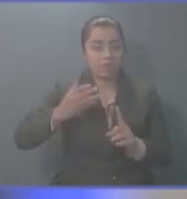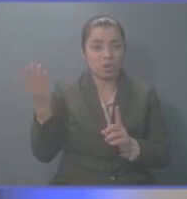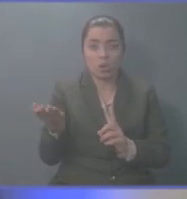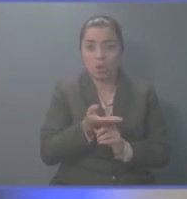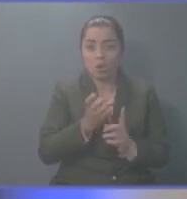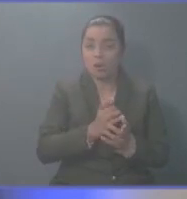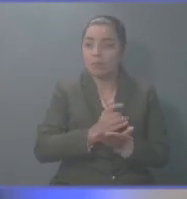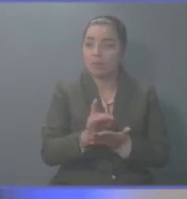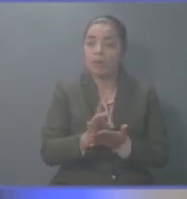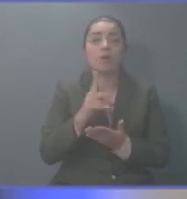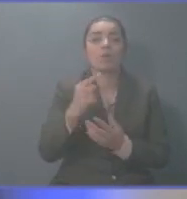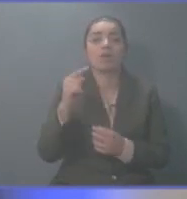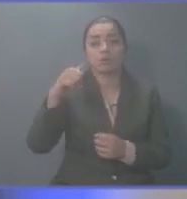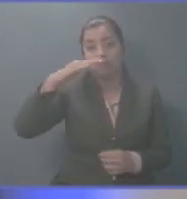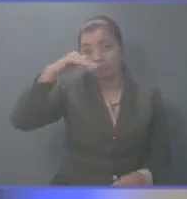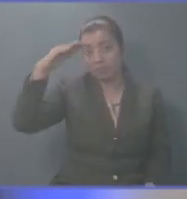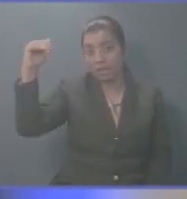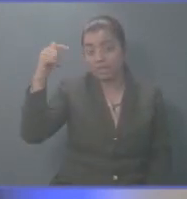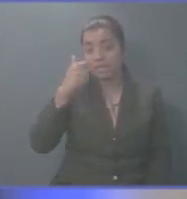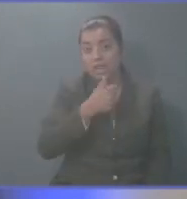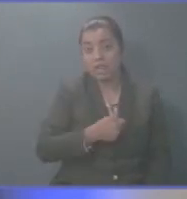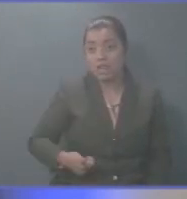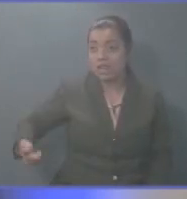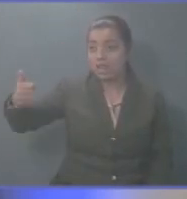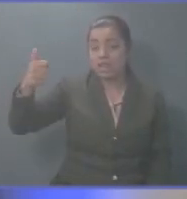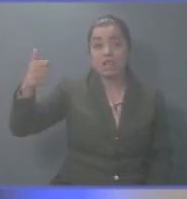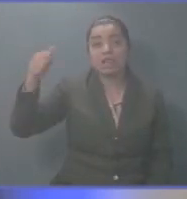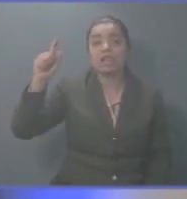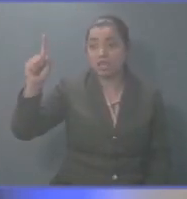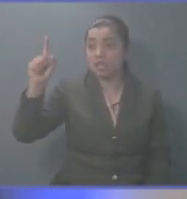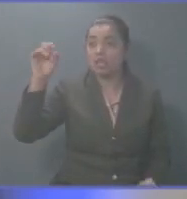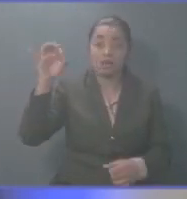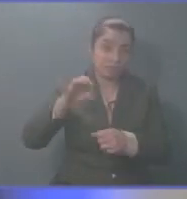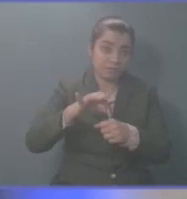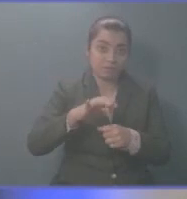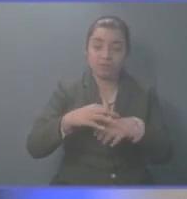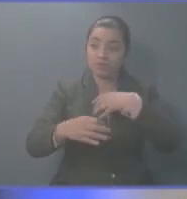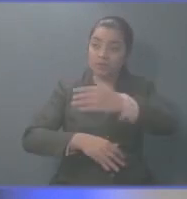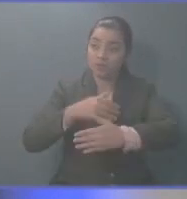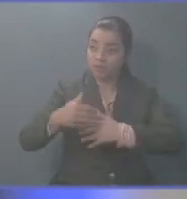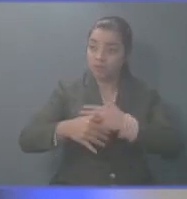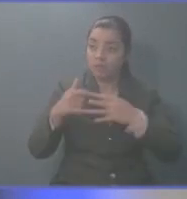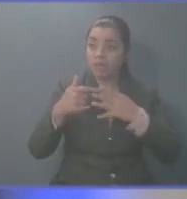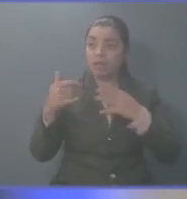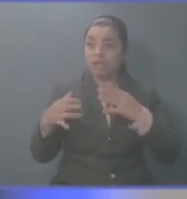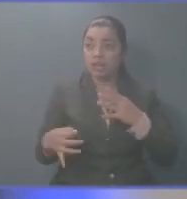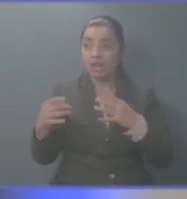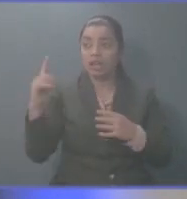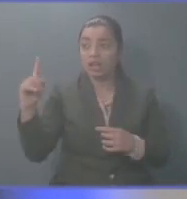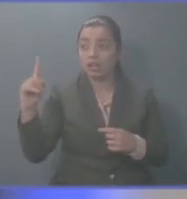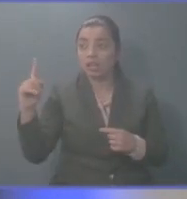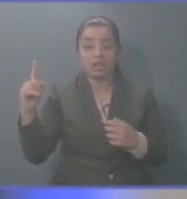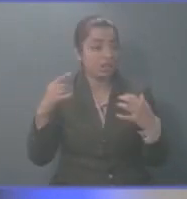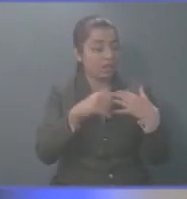que ocurre cuando el líder de un país, a pesar de haber llegado al poder por medios legales, disuelve o desconoce el